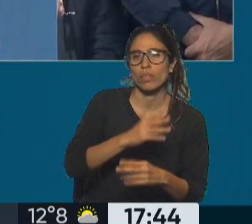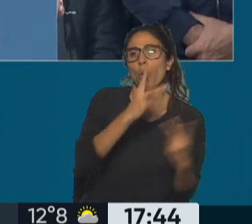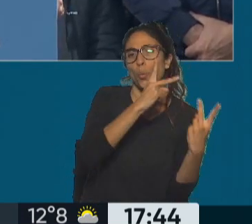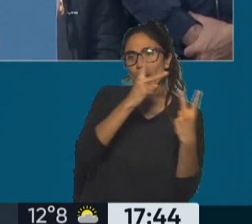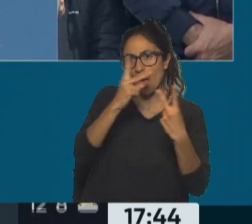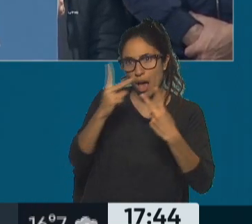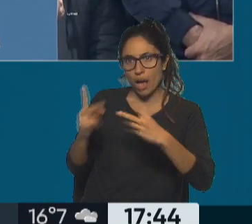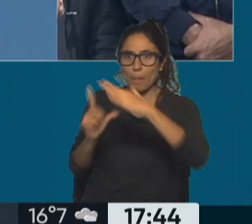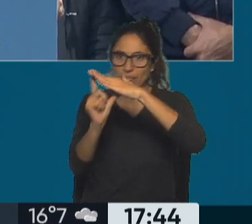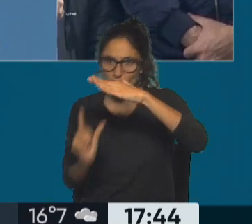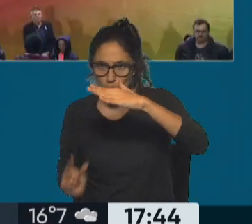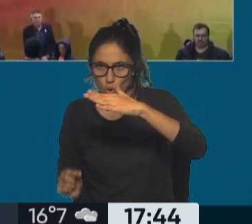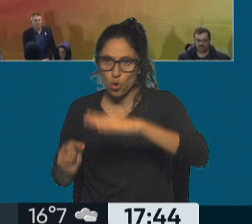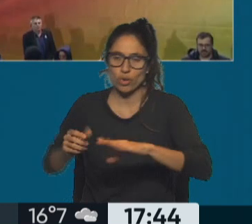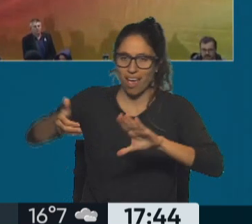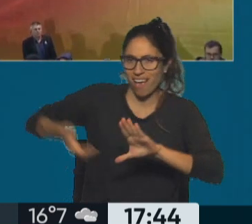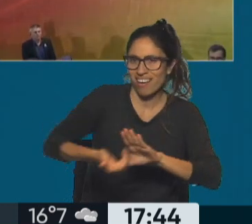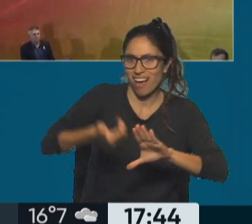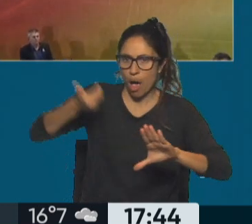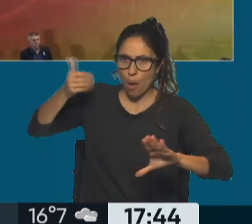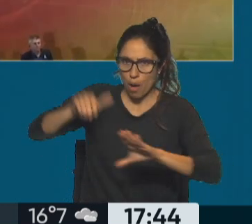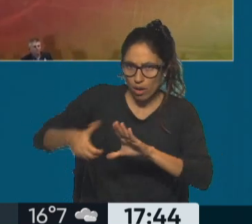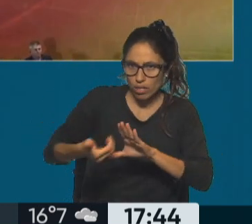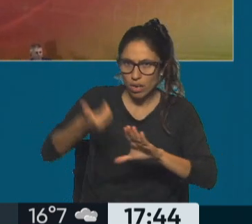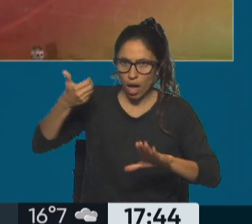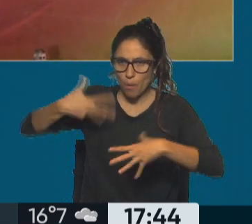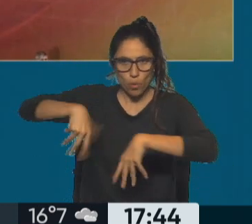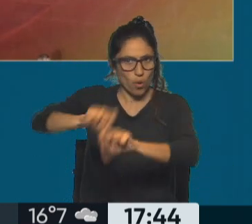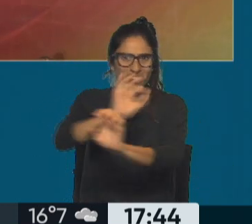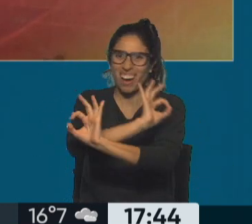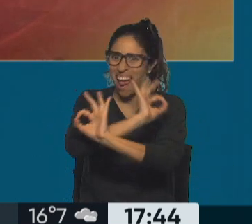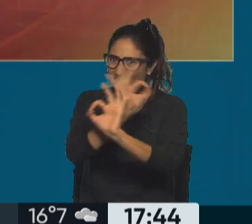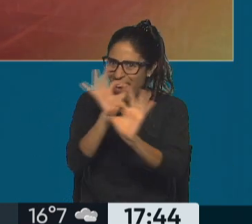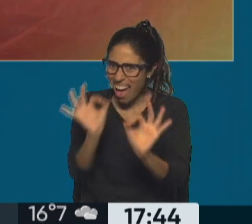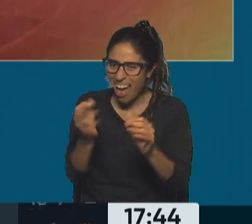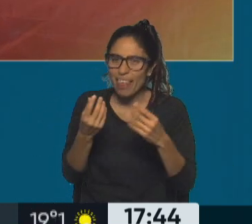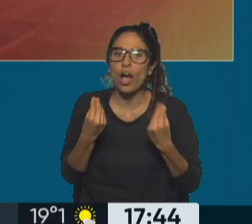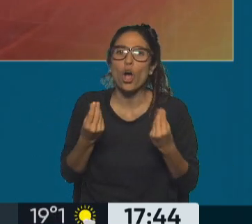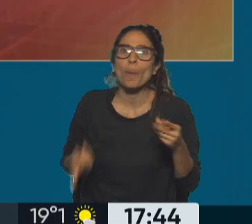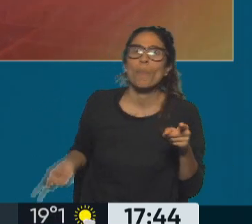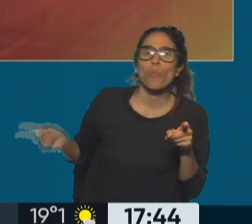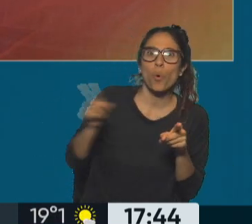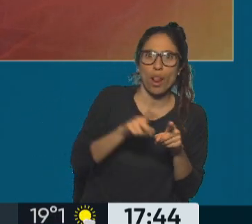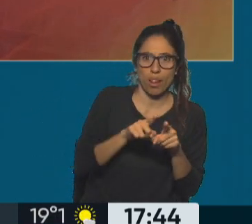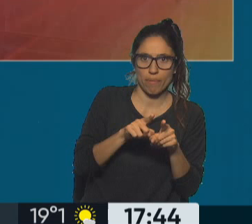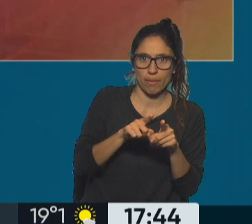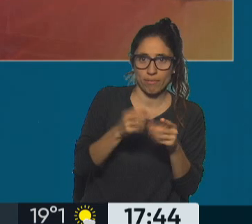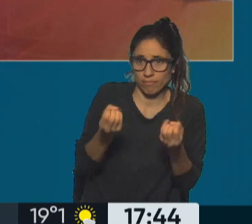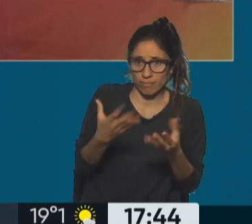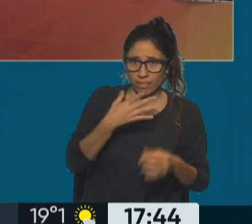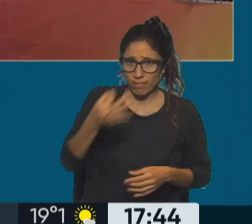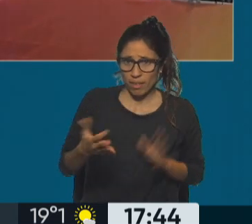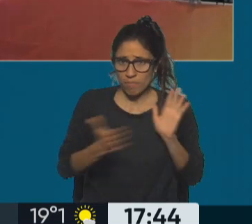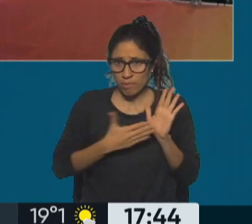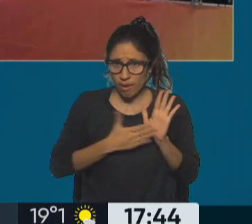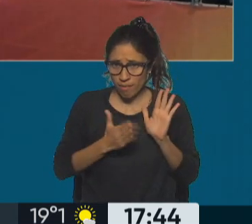sea, no alcanza con decir solamente pido porque hay falta de pruebas contundentes el